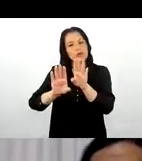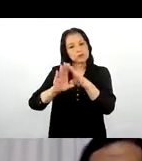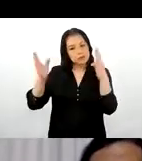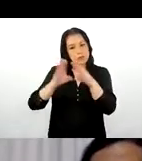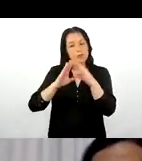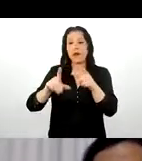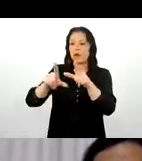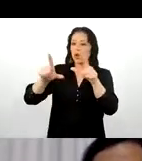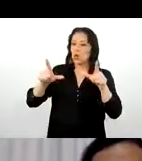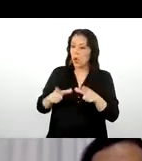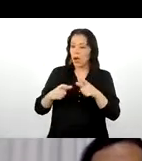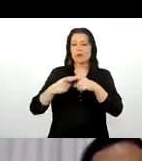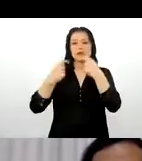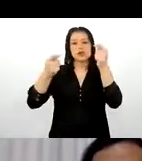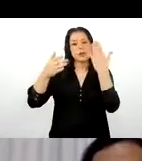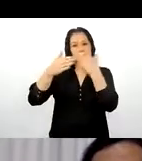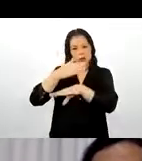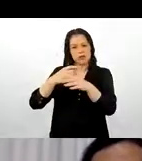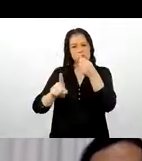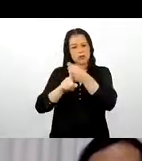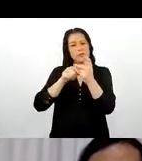turismo interno es uno de los puntos